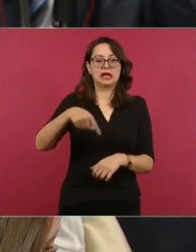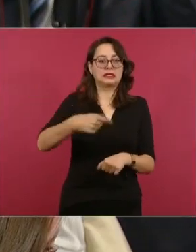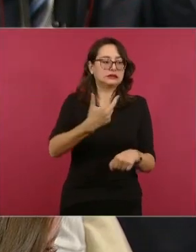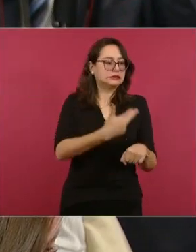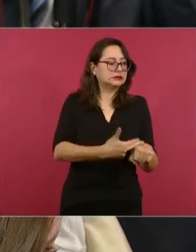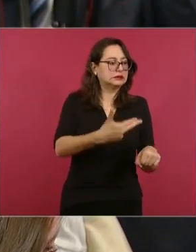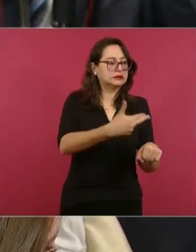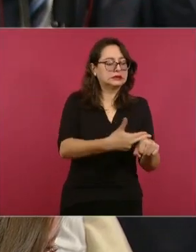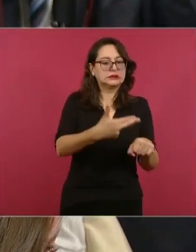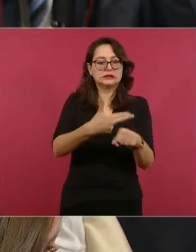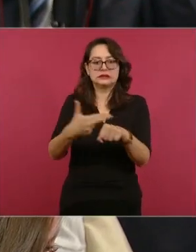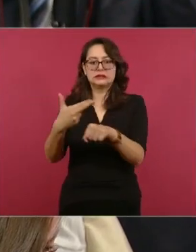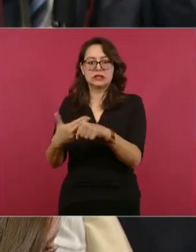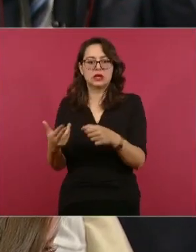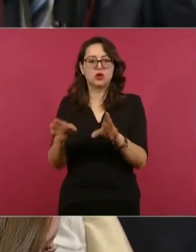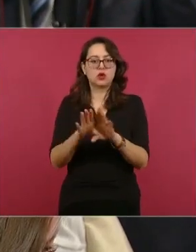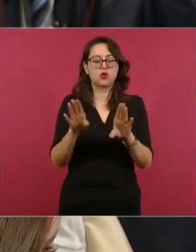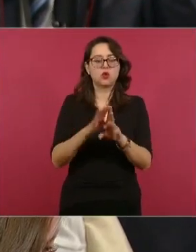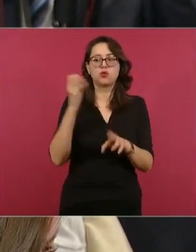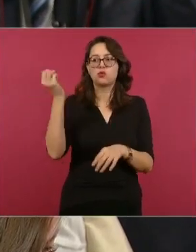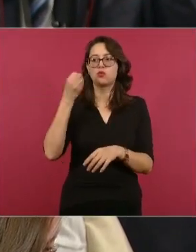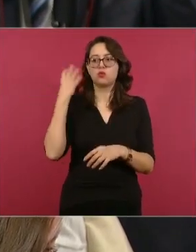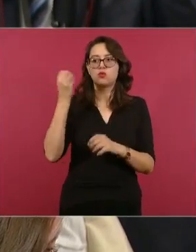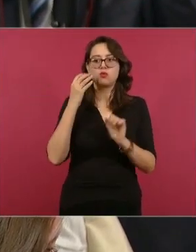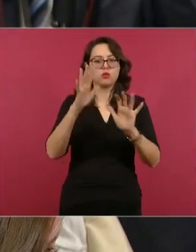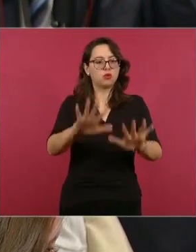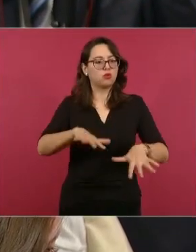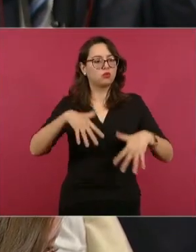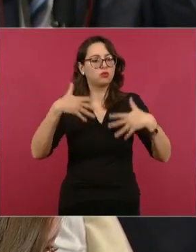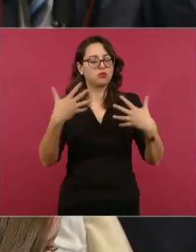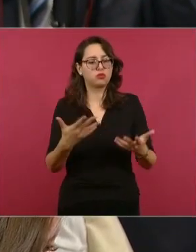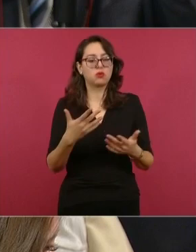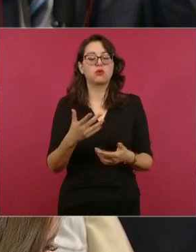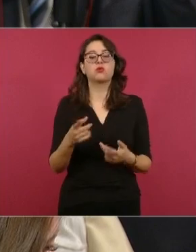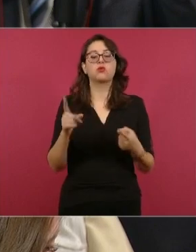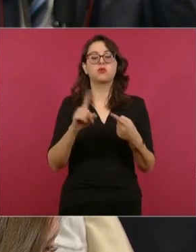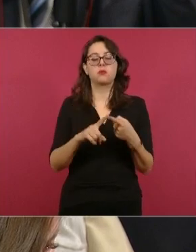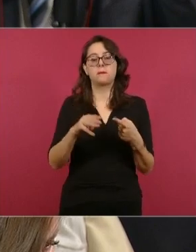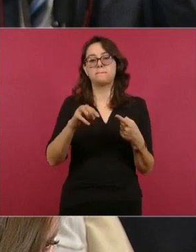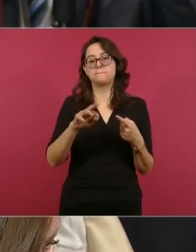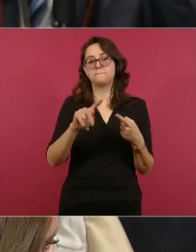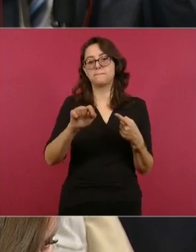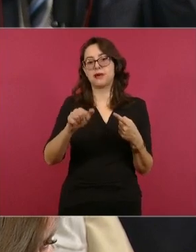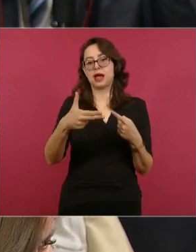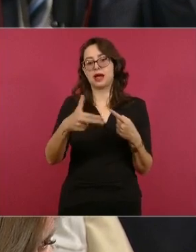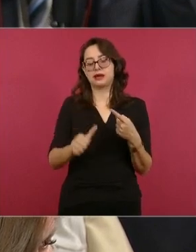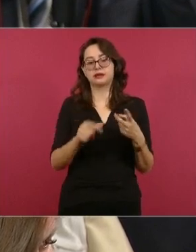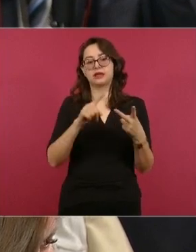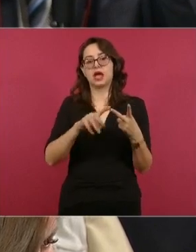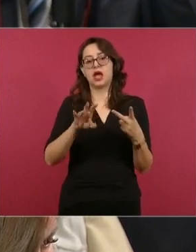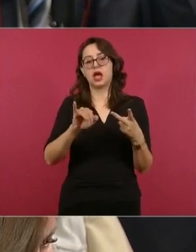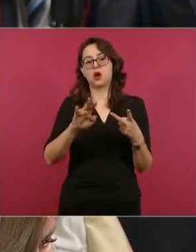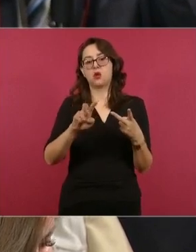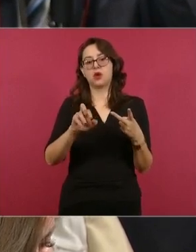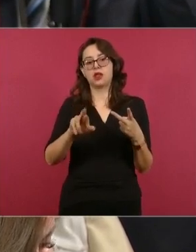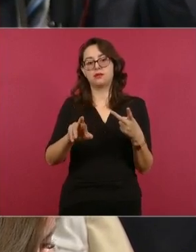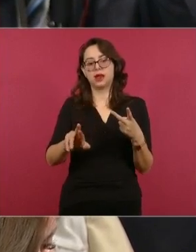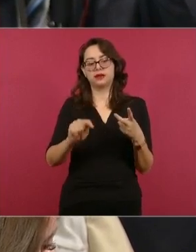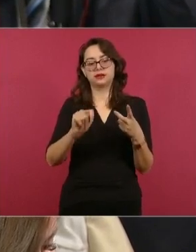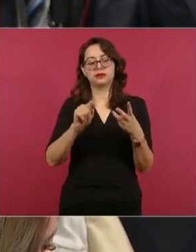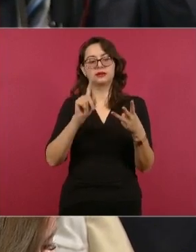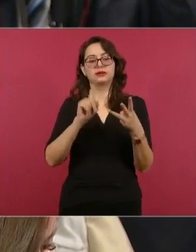preparación pues, de este Congreso a Marta Alicia Martínez, a Wilmer Domínguez Remar y a Víctor Manuel